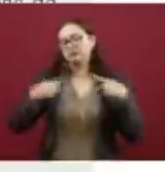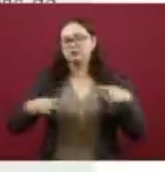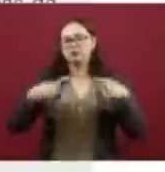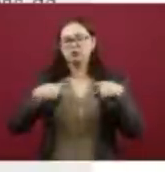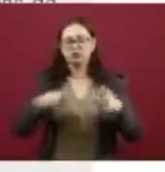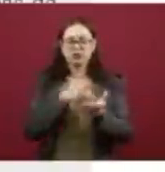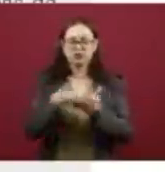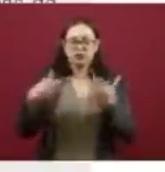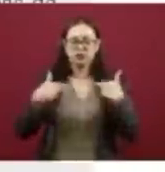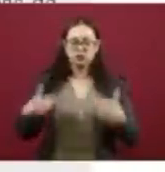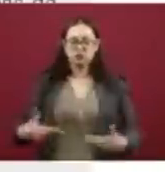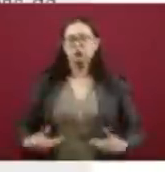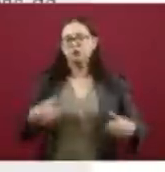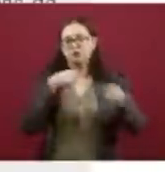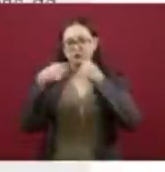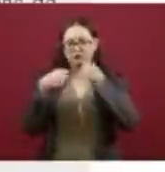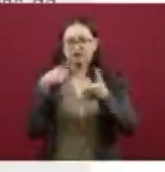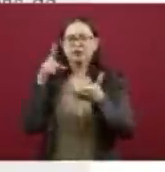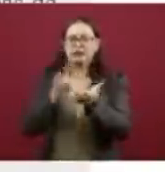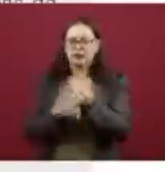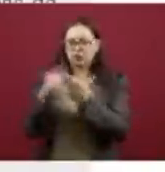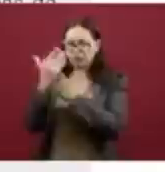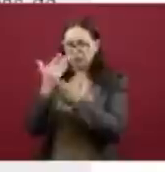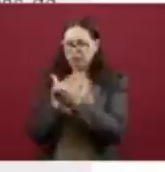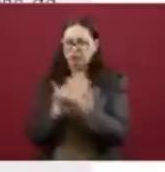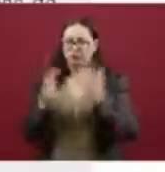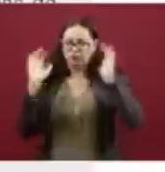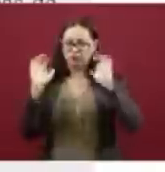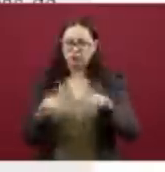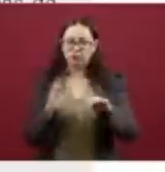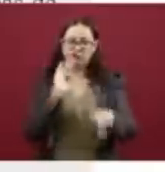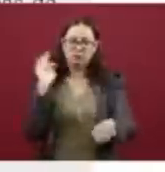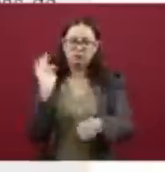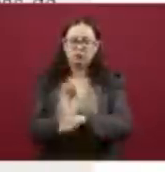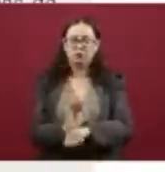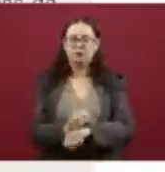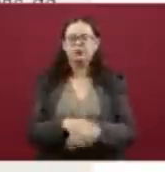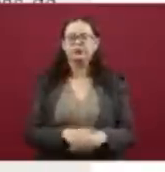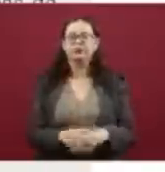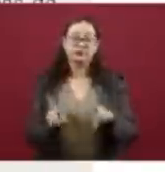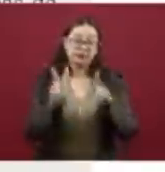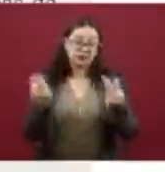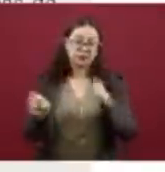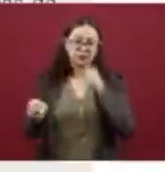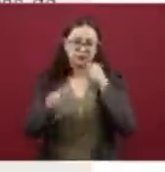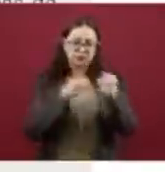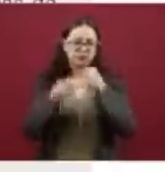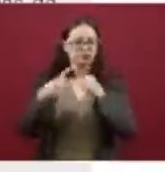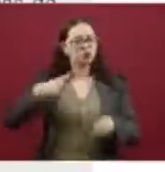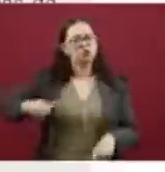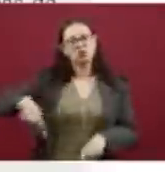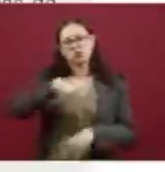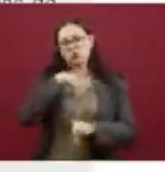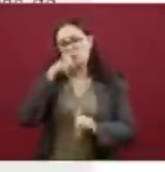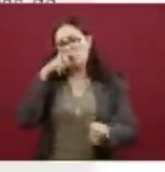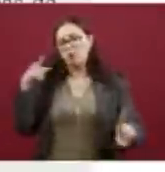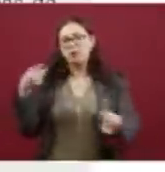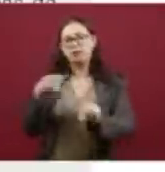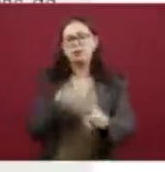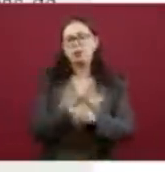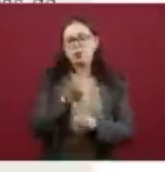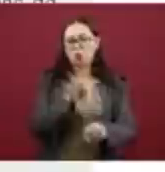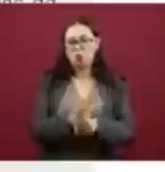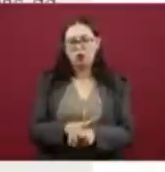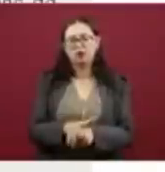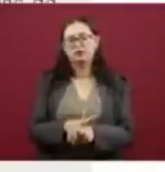derechos humanos que están sujetos dentro del mecanismo. Y en el caso específico de los periodistas, lo que buscamos es involucrar directamente a